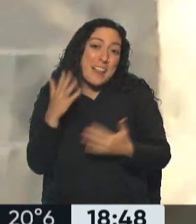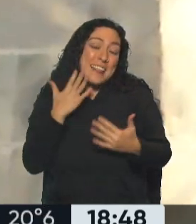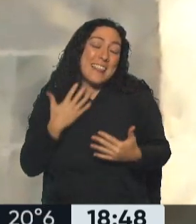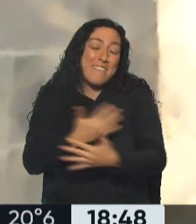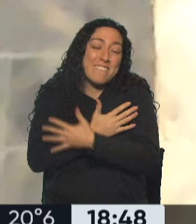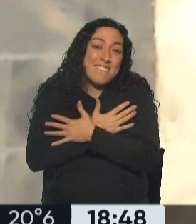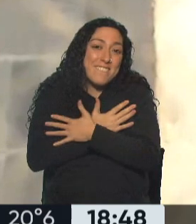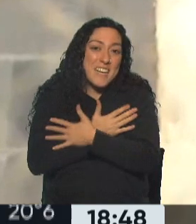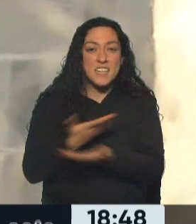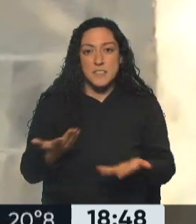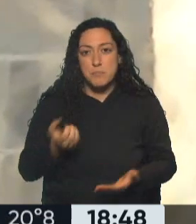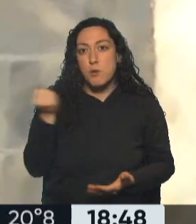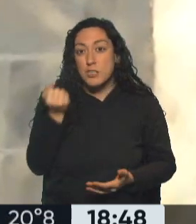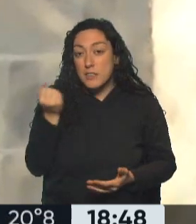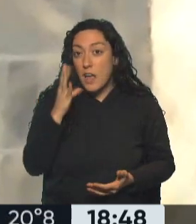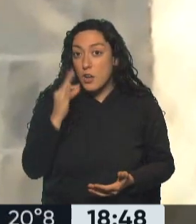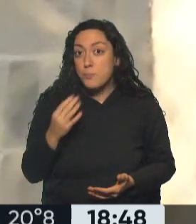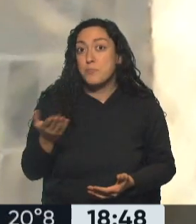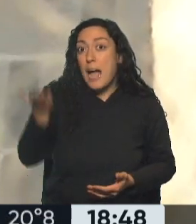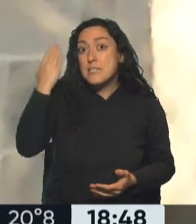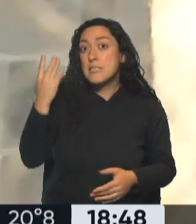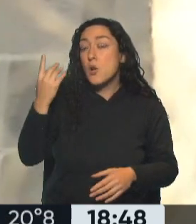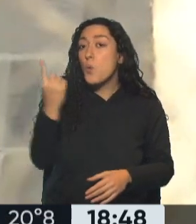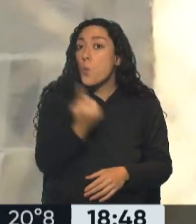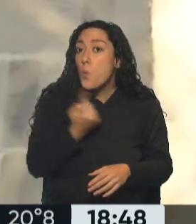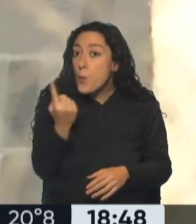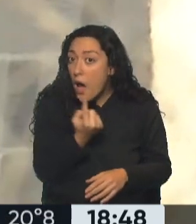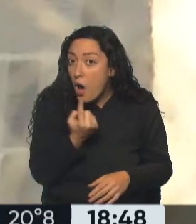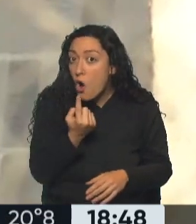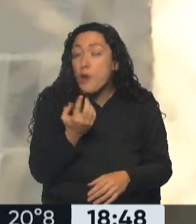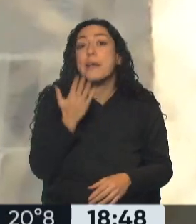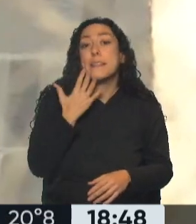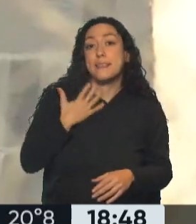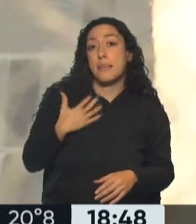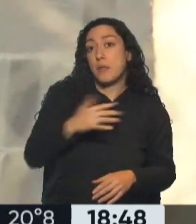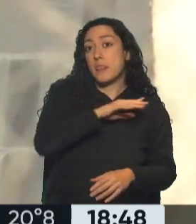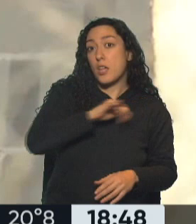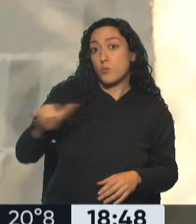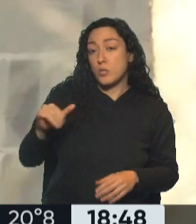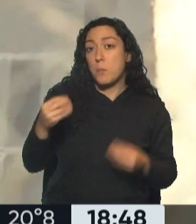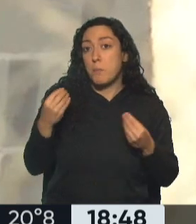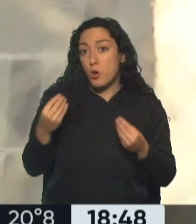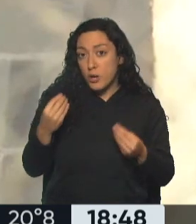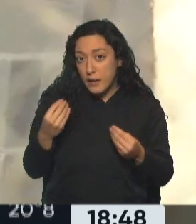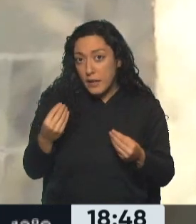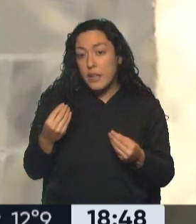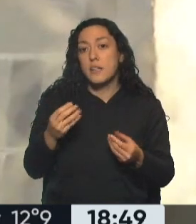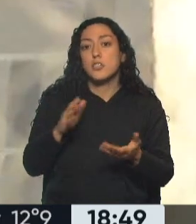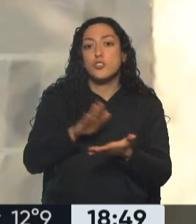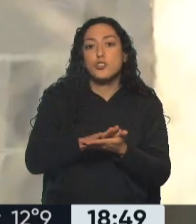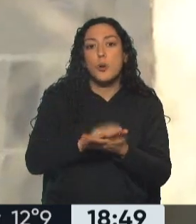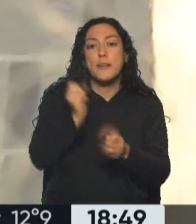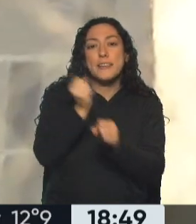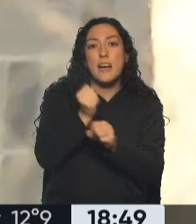Contalo, por favor. Que Carlos Tevez fue denunciado hace una hora. Por la usurpación de título en relación de su trabajo